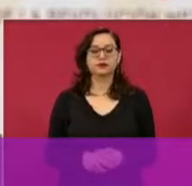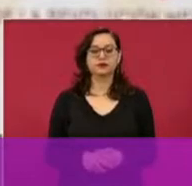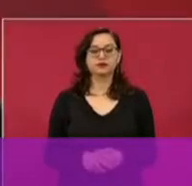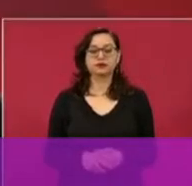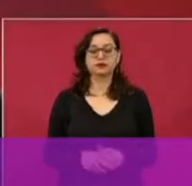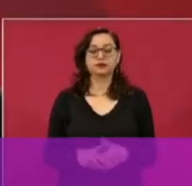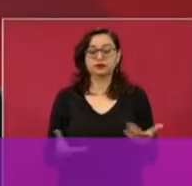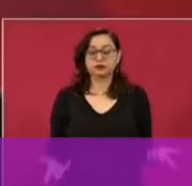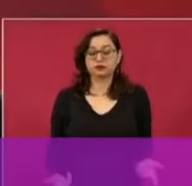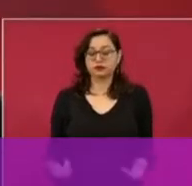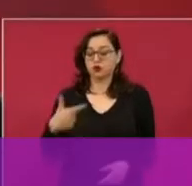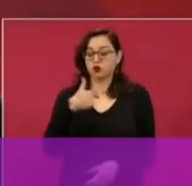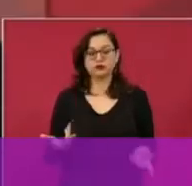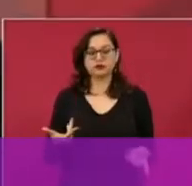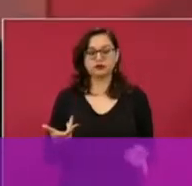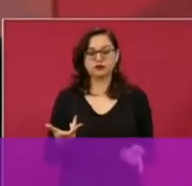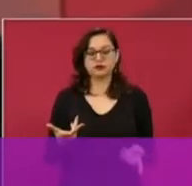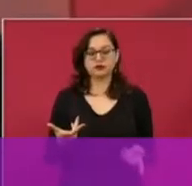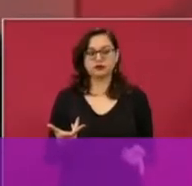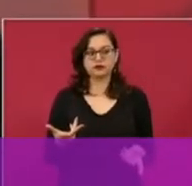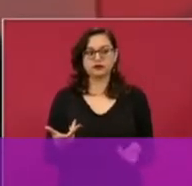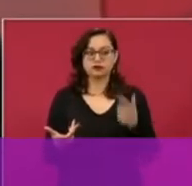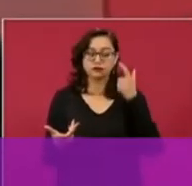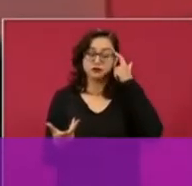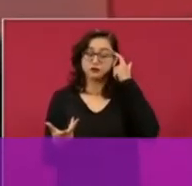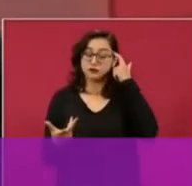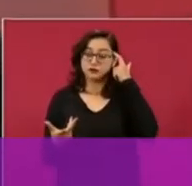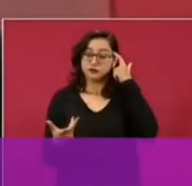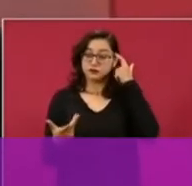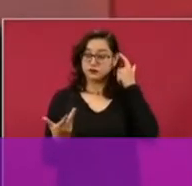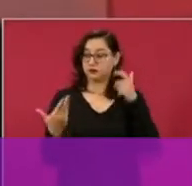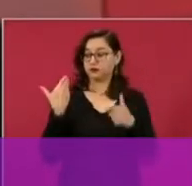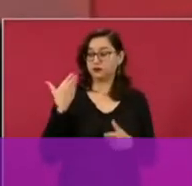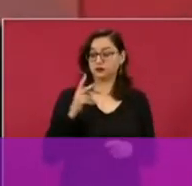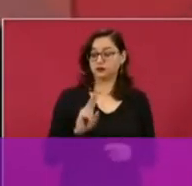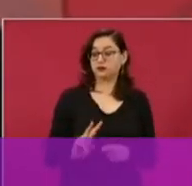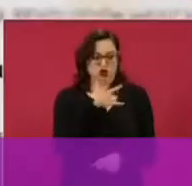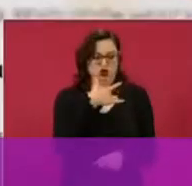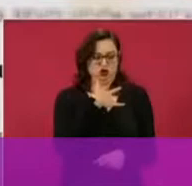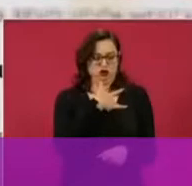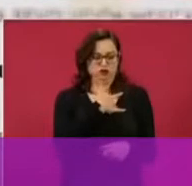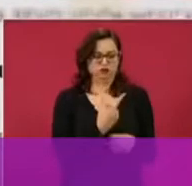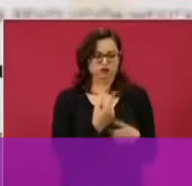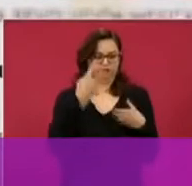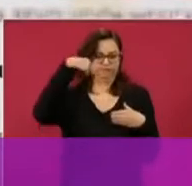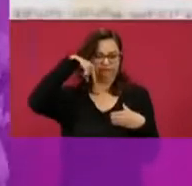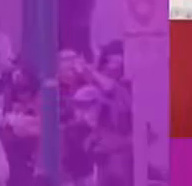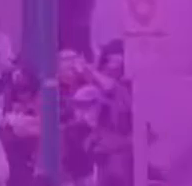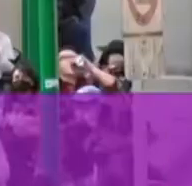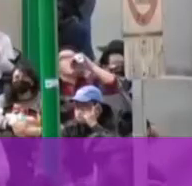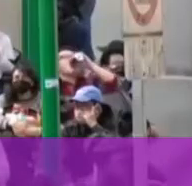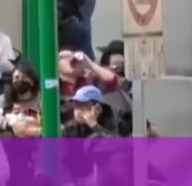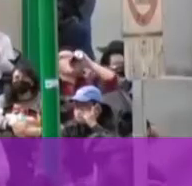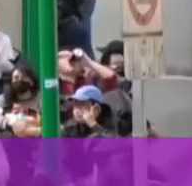de varios exámenes de corazón y un cateterismo que le realizaron el viernes.